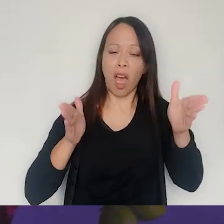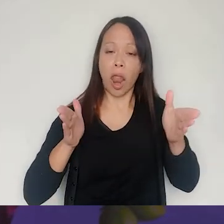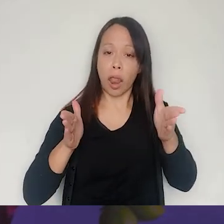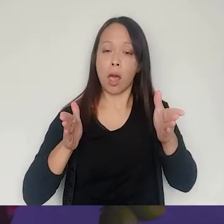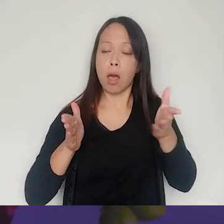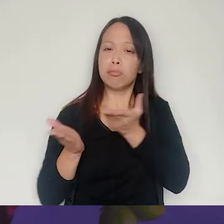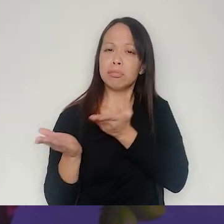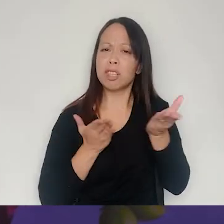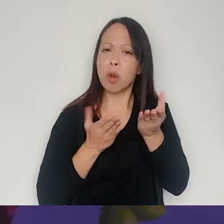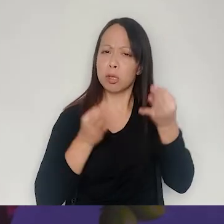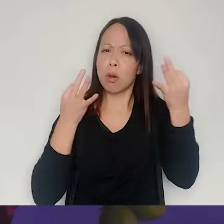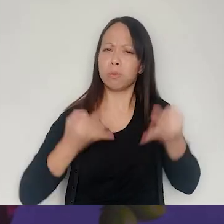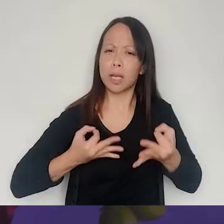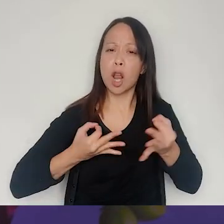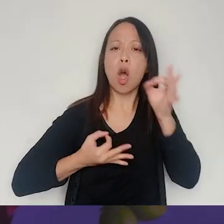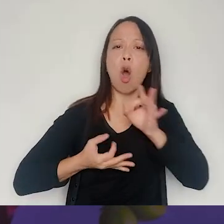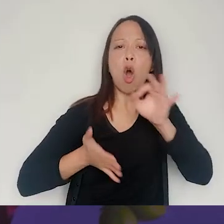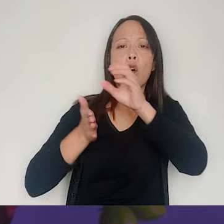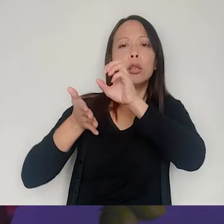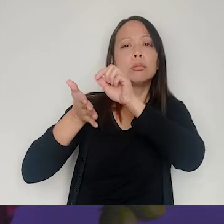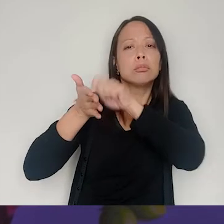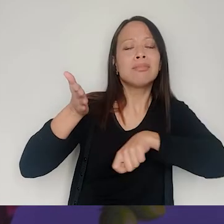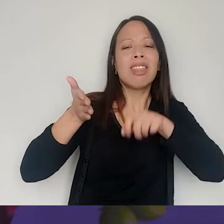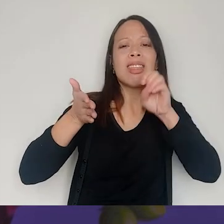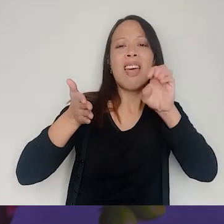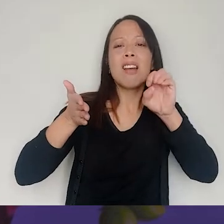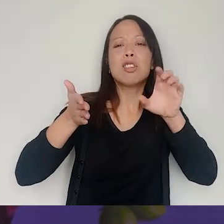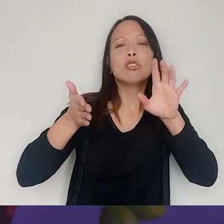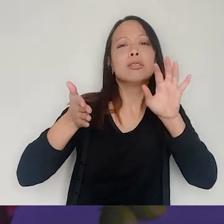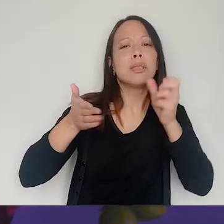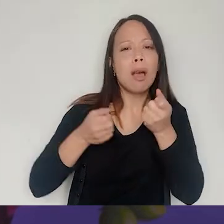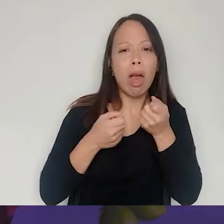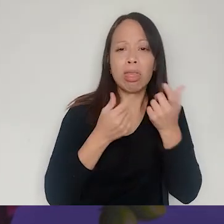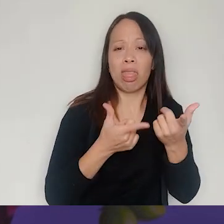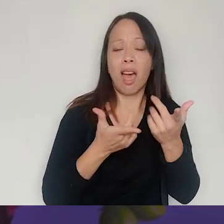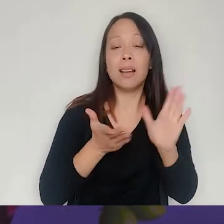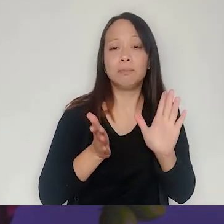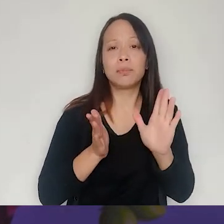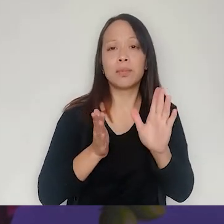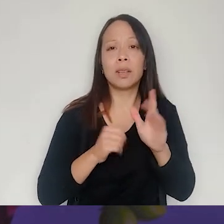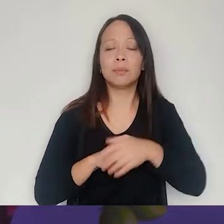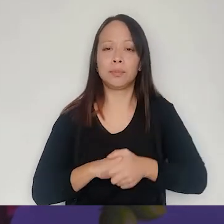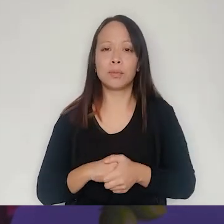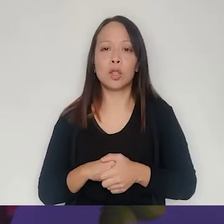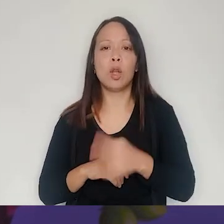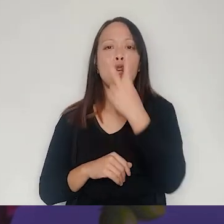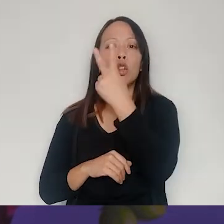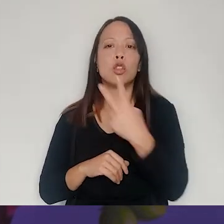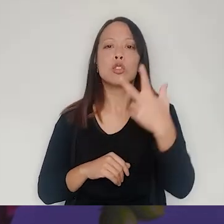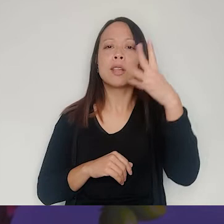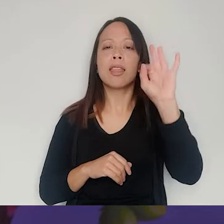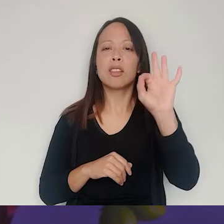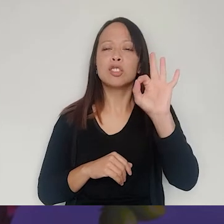sido de utilidad y si finalmente han recibido un diagnóstico. Bueno, pues de 290 personas que contestaron, ¿no?, a este